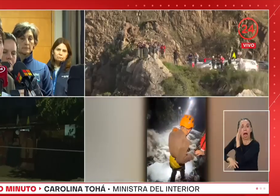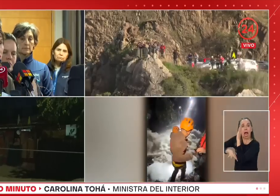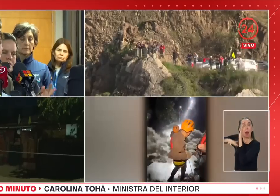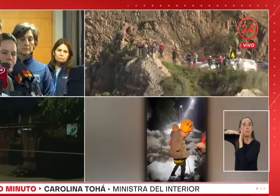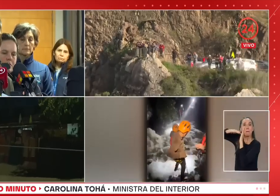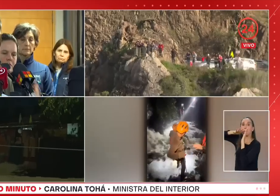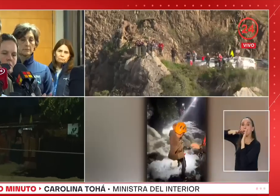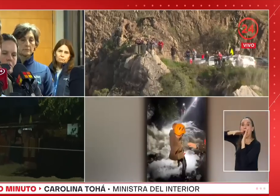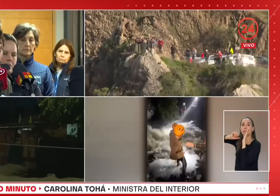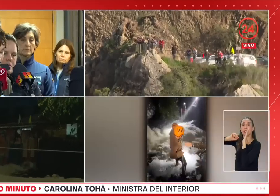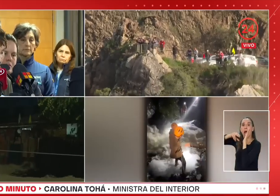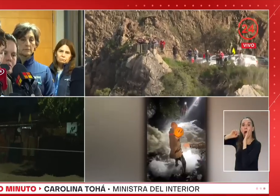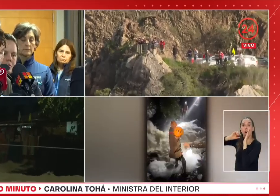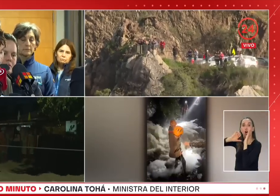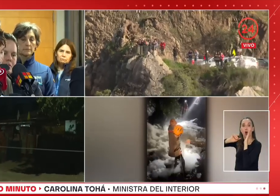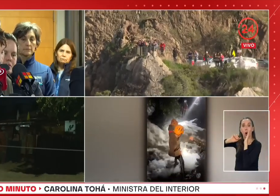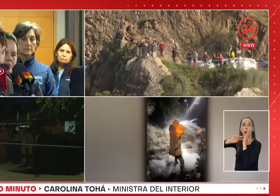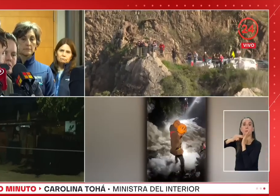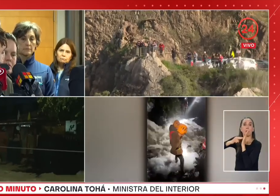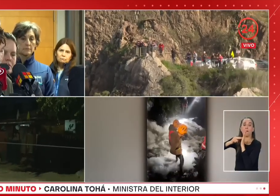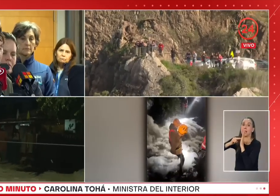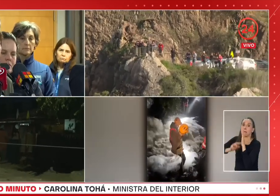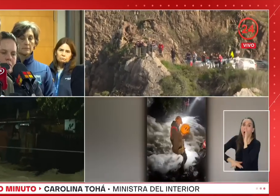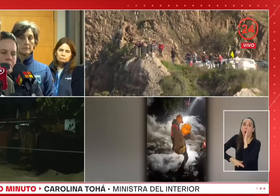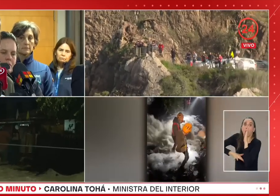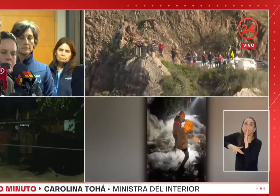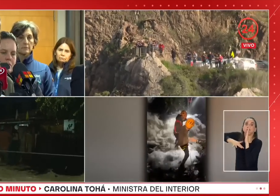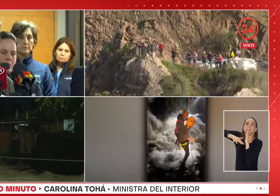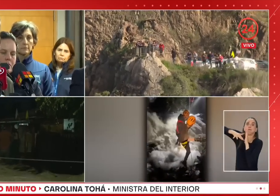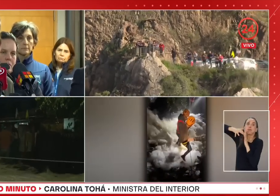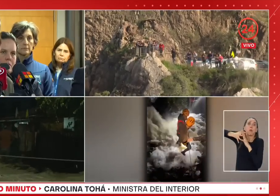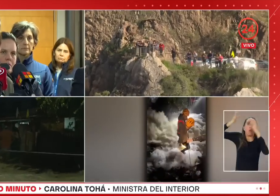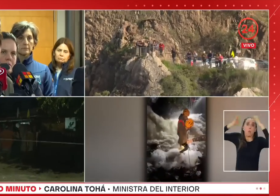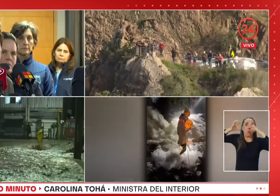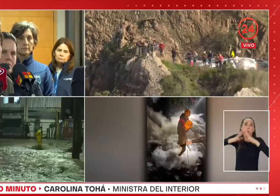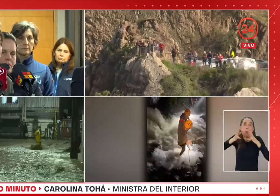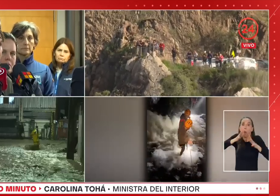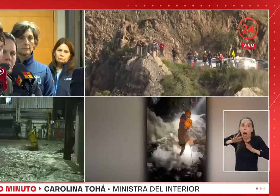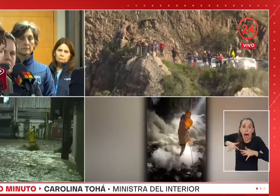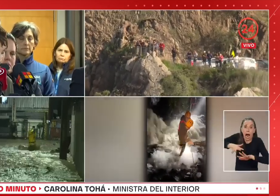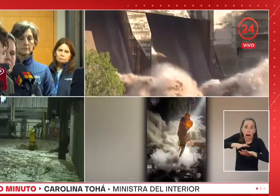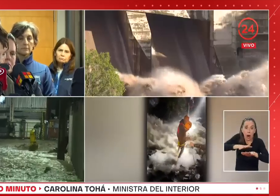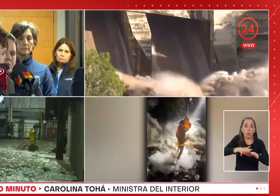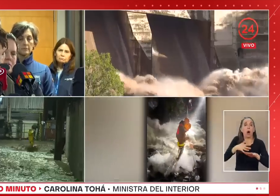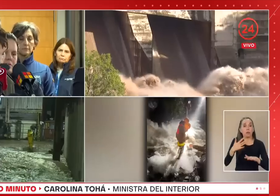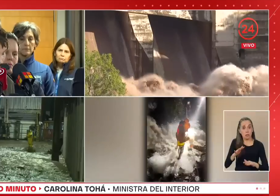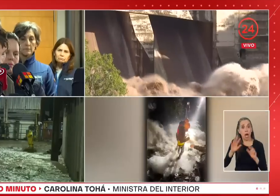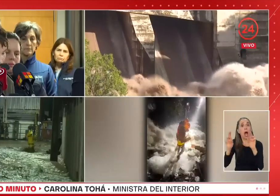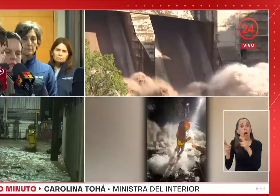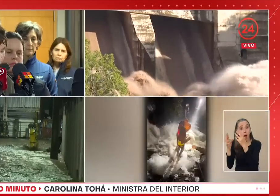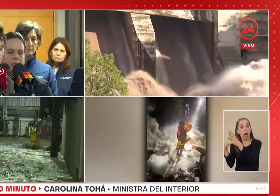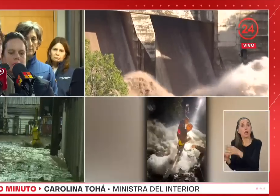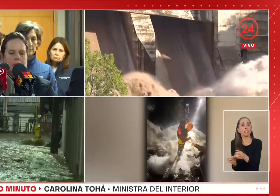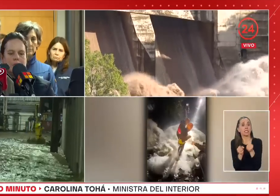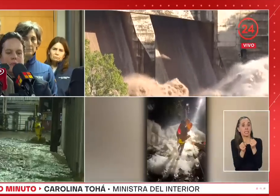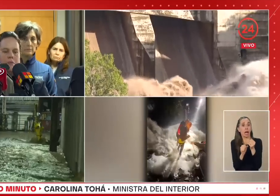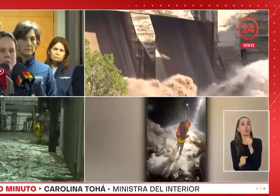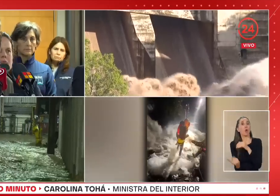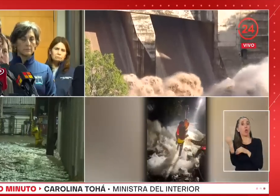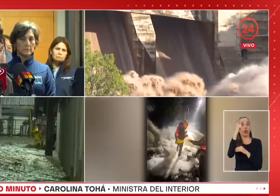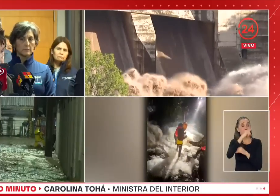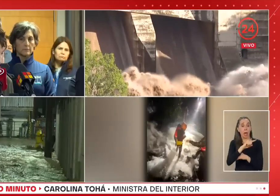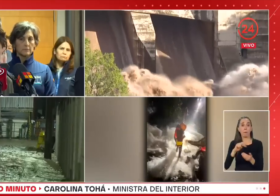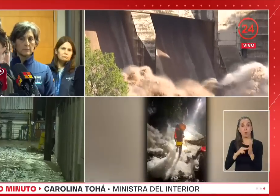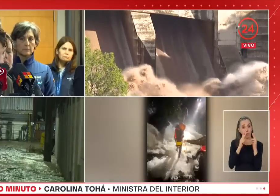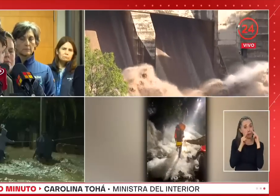continúa continúa sobrepasándose por el exceso de agua se ha logrado hacer rescates como decíamos durante el día Pero sigue